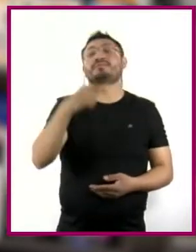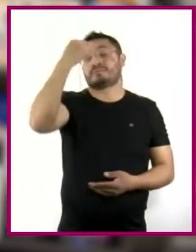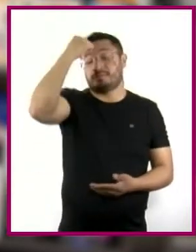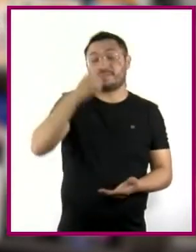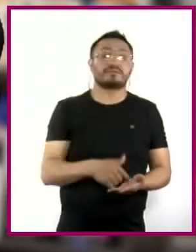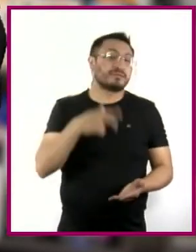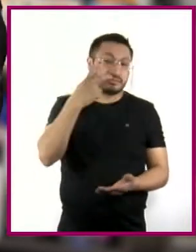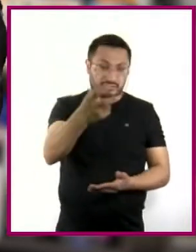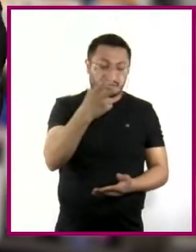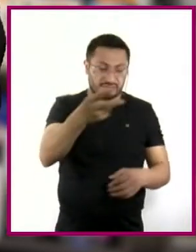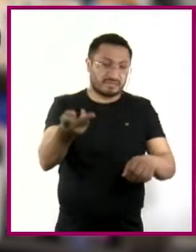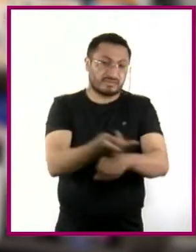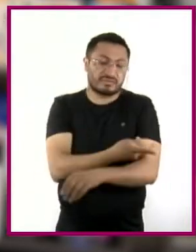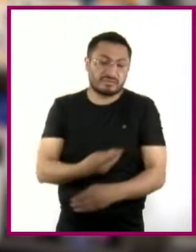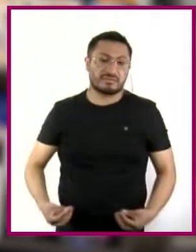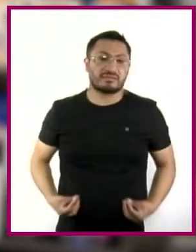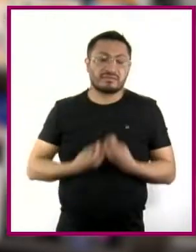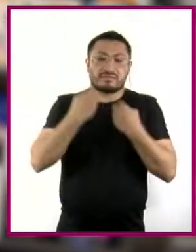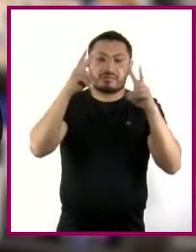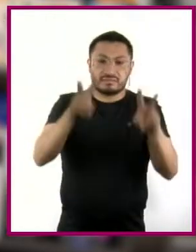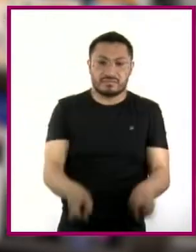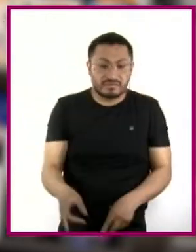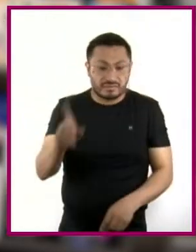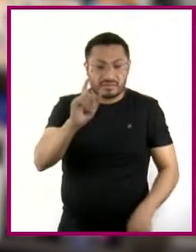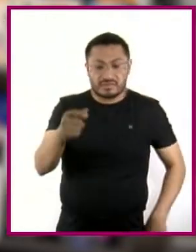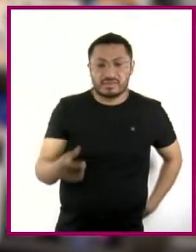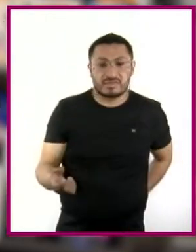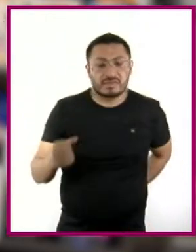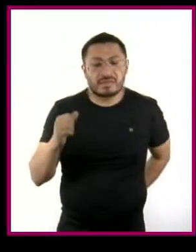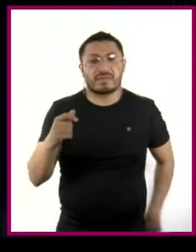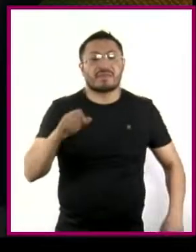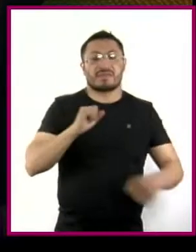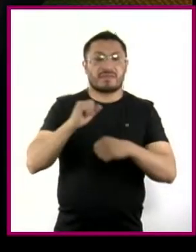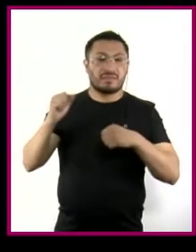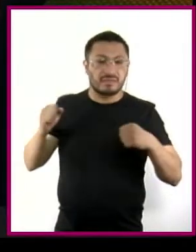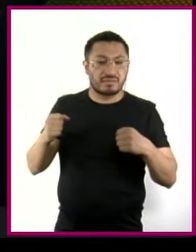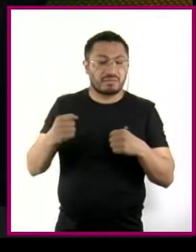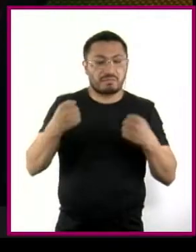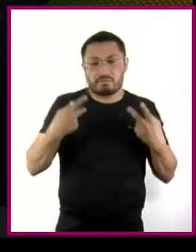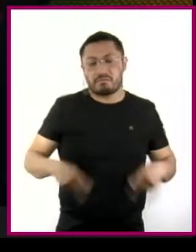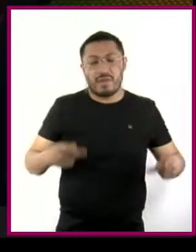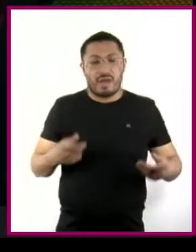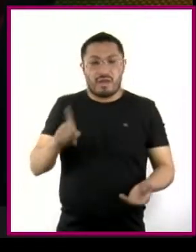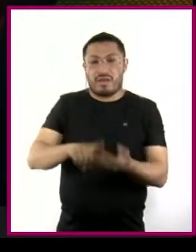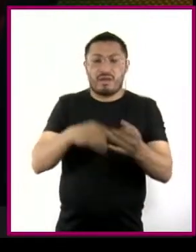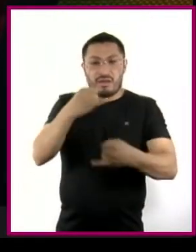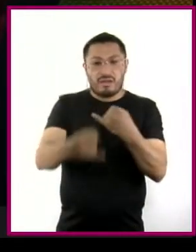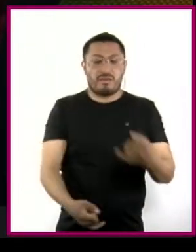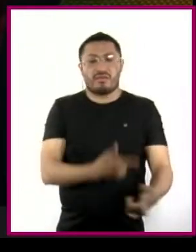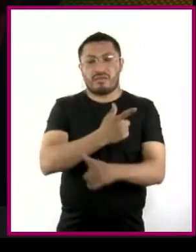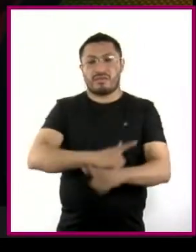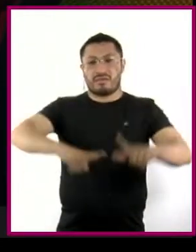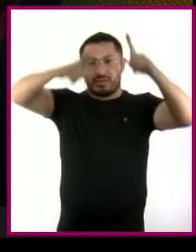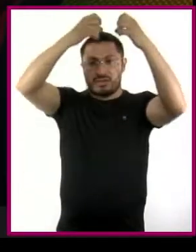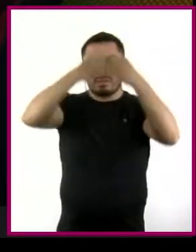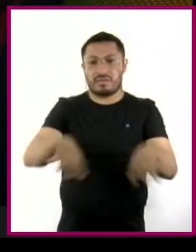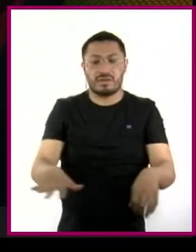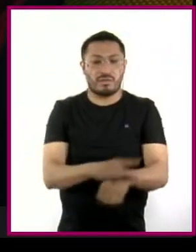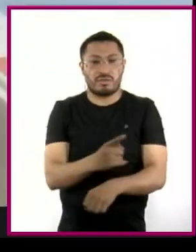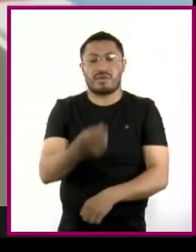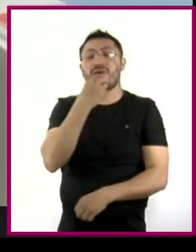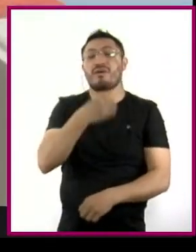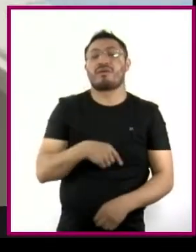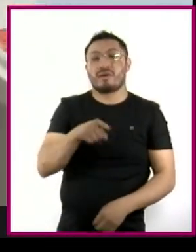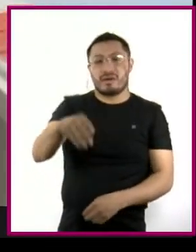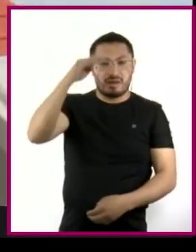que eso es lo que pasa en la vida real cuando alguien vive metido en los videojuegos. Pierde su libertad porque, aunque le parezca que está